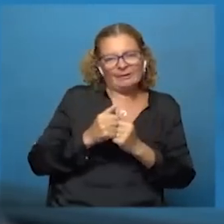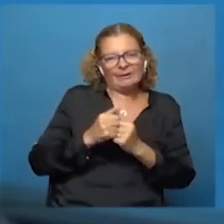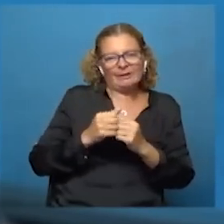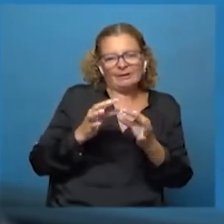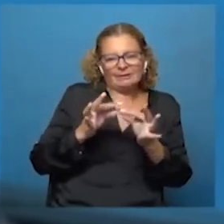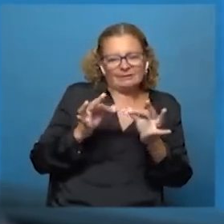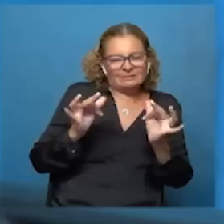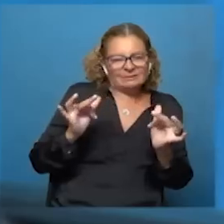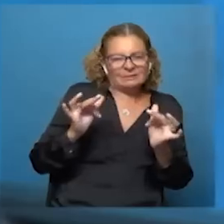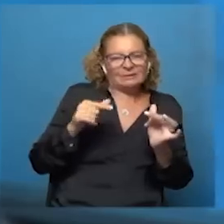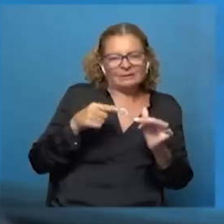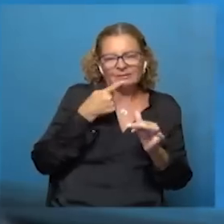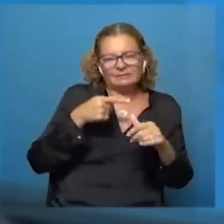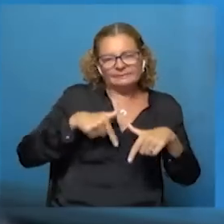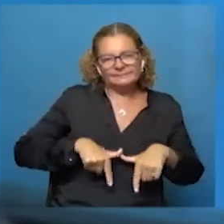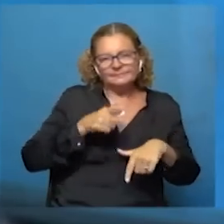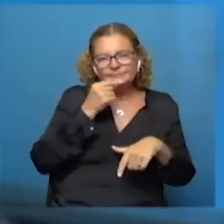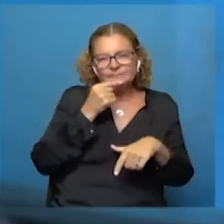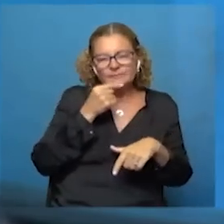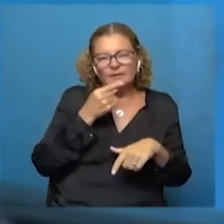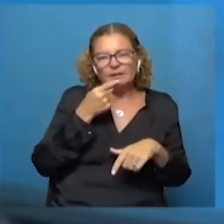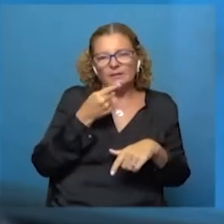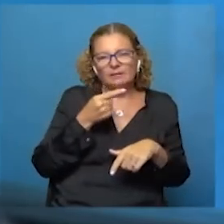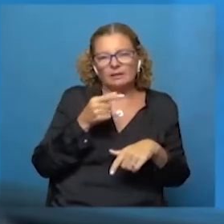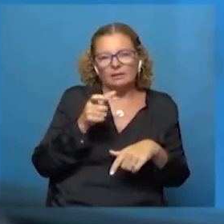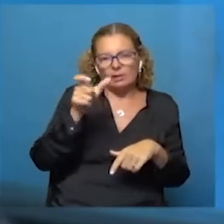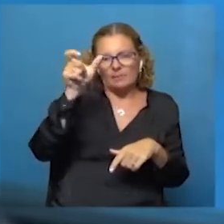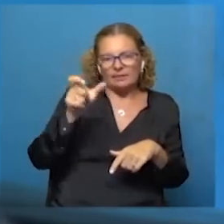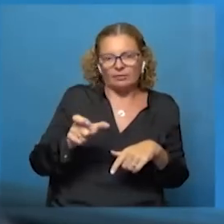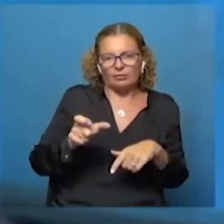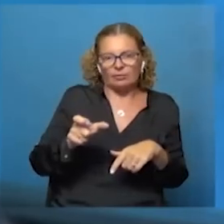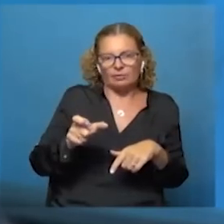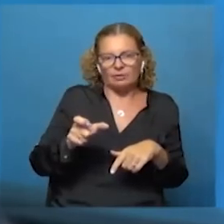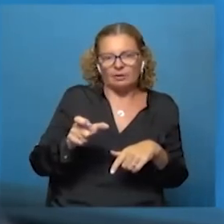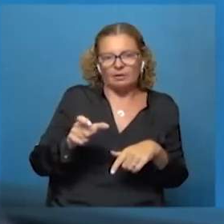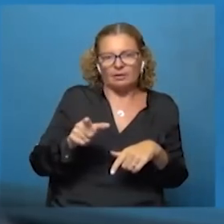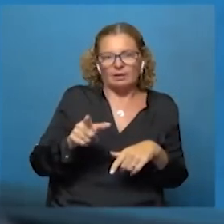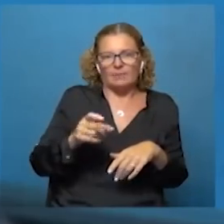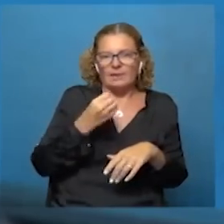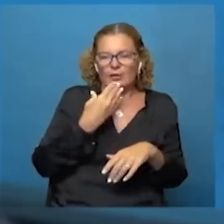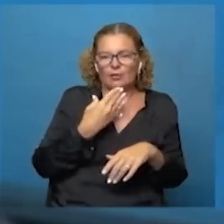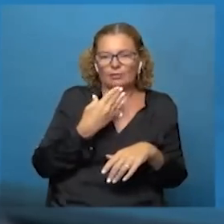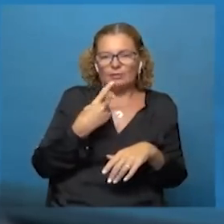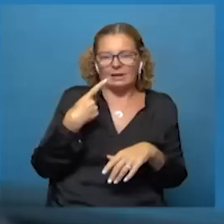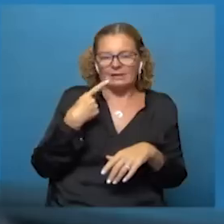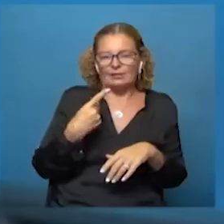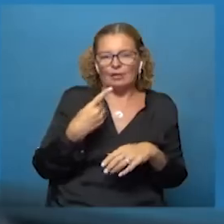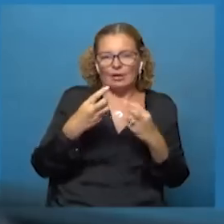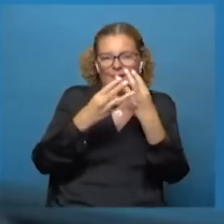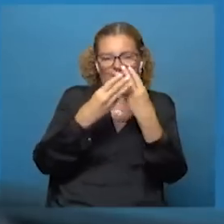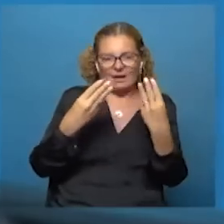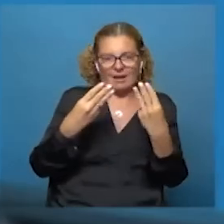te digo más el Ministerio interior Ya es hora que tenga un Vocero modelo oxanda Barack por ejemplo o el de la dirección nacional